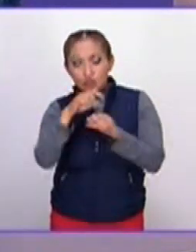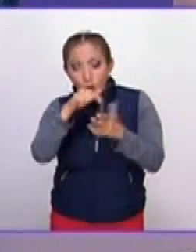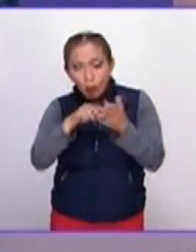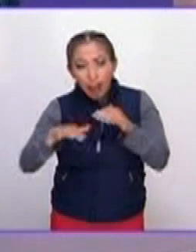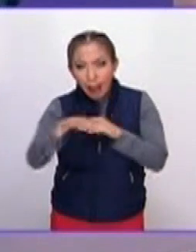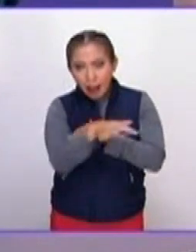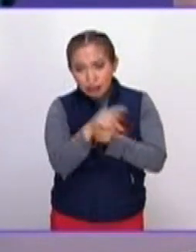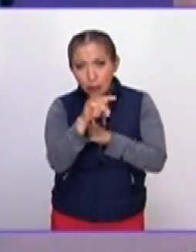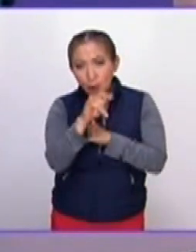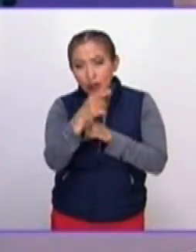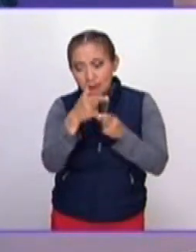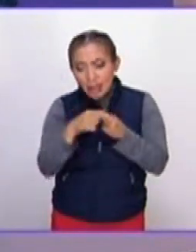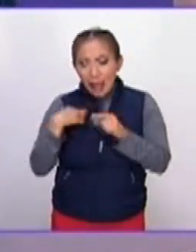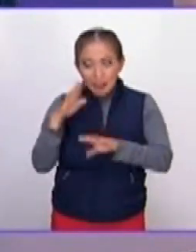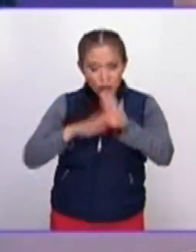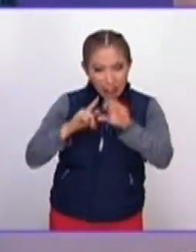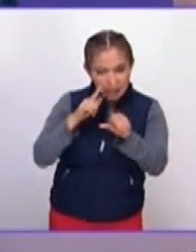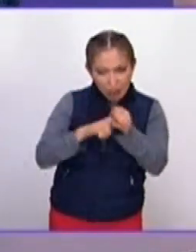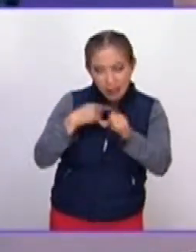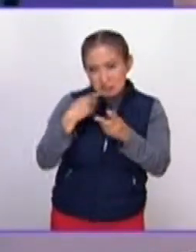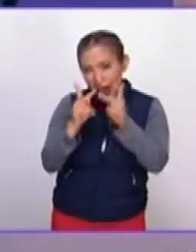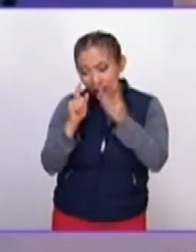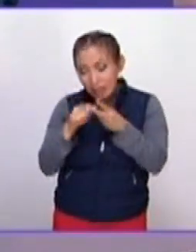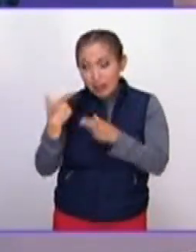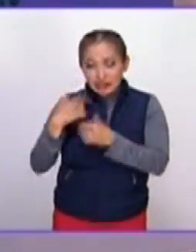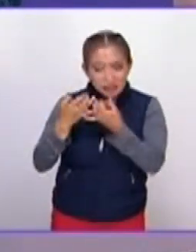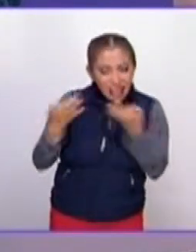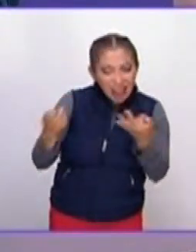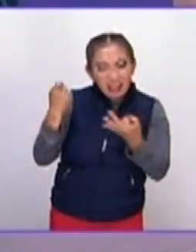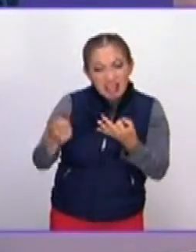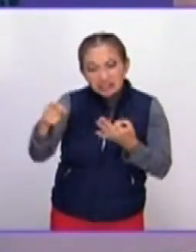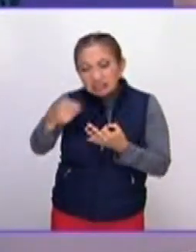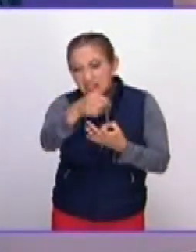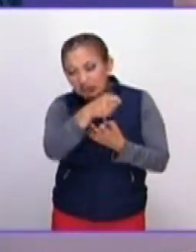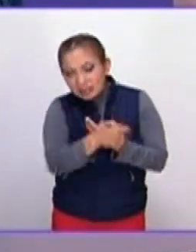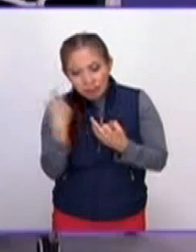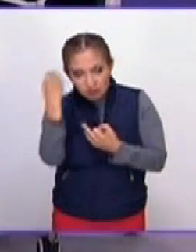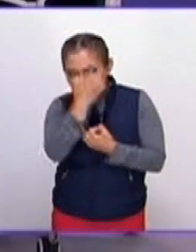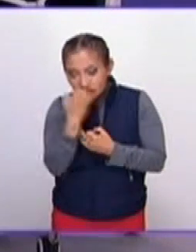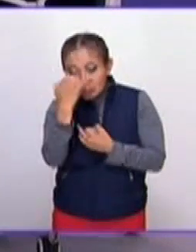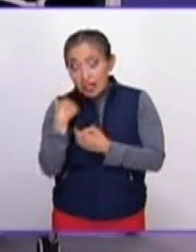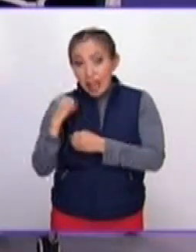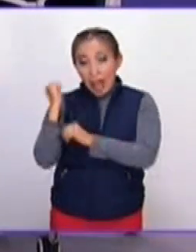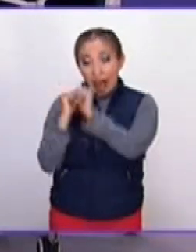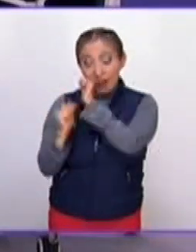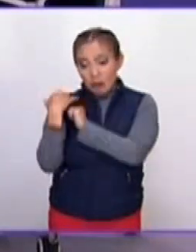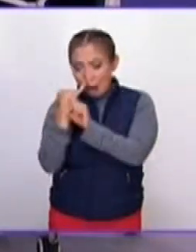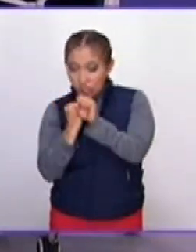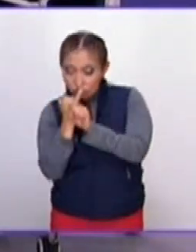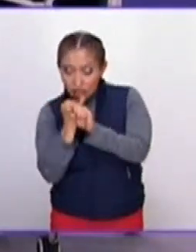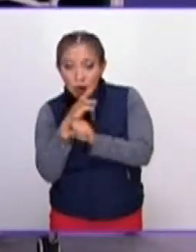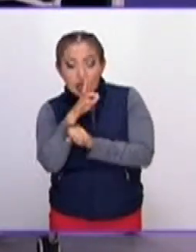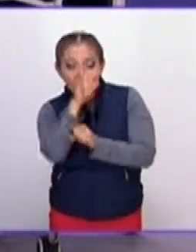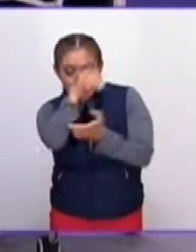topografía, la biología, la geología, todo esto al arqueólogo le sirve mucho para dar un resultado,